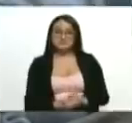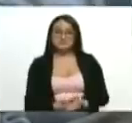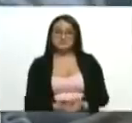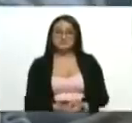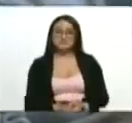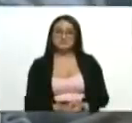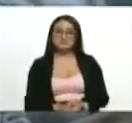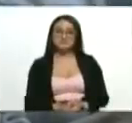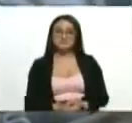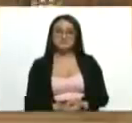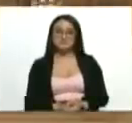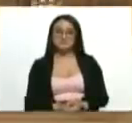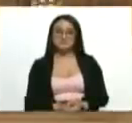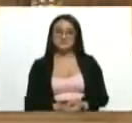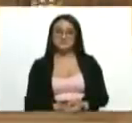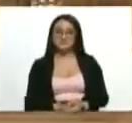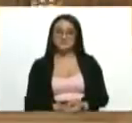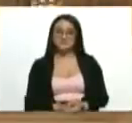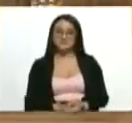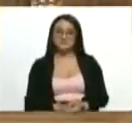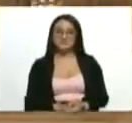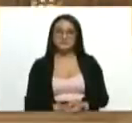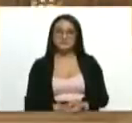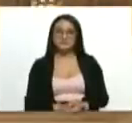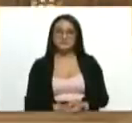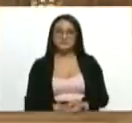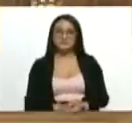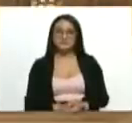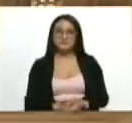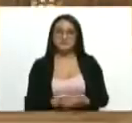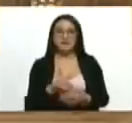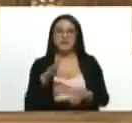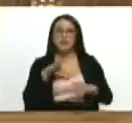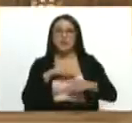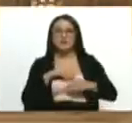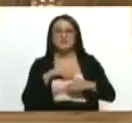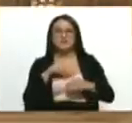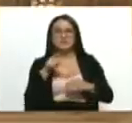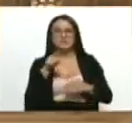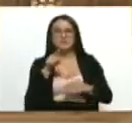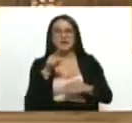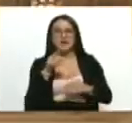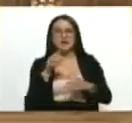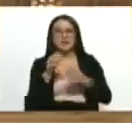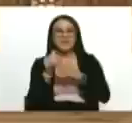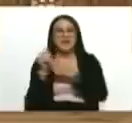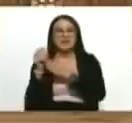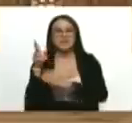la inhabilitación de dirigentes políticos